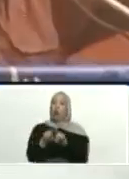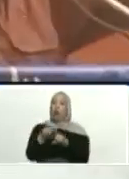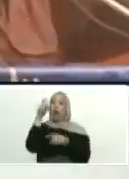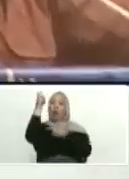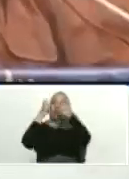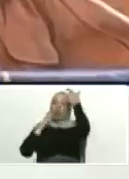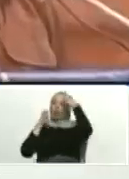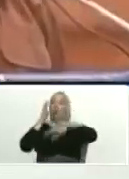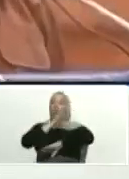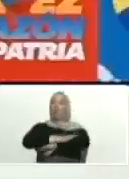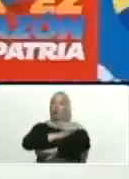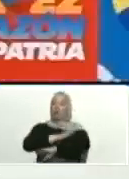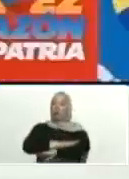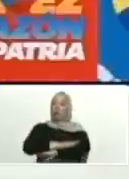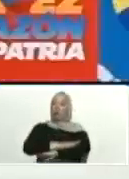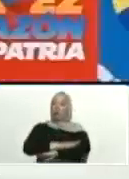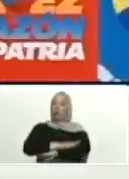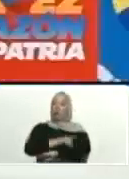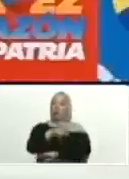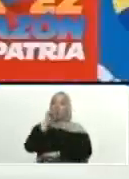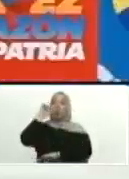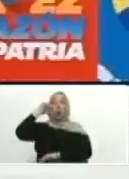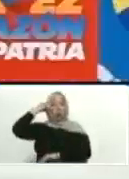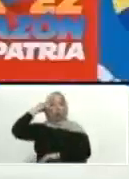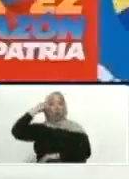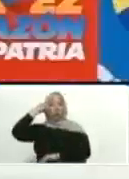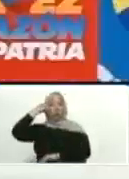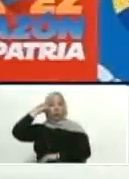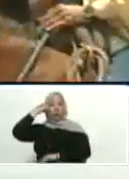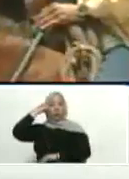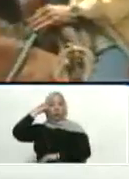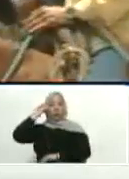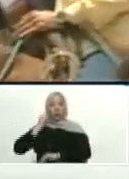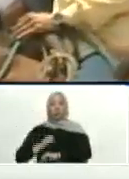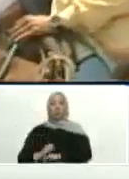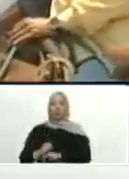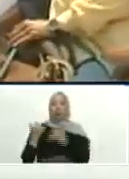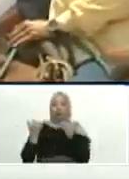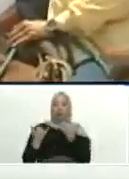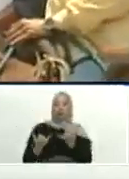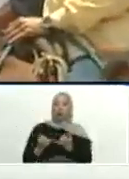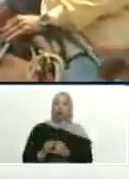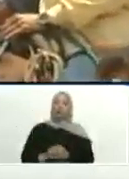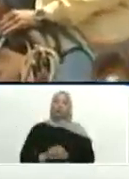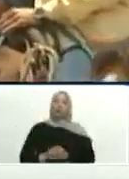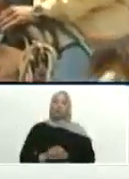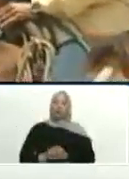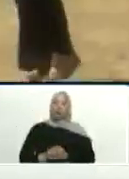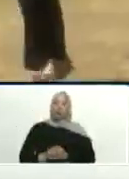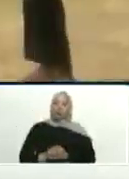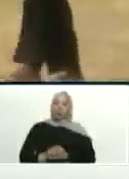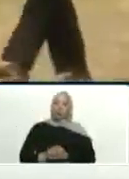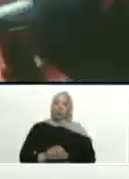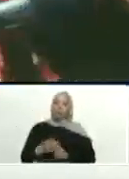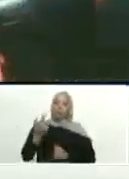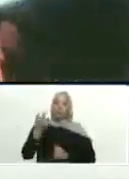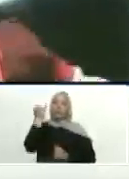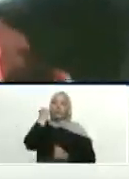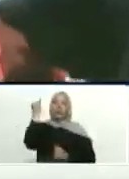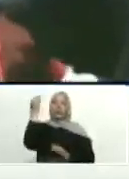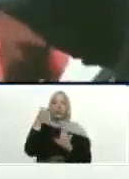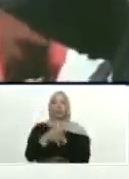Así lo dijo y tú lo acabas de recordar con plena vigencia en una idea Ángel